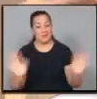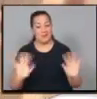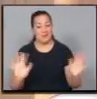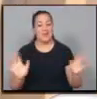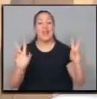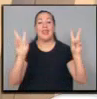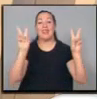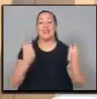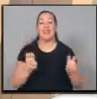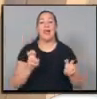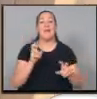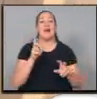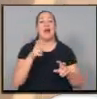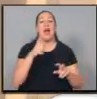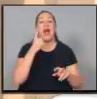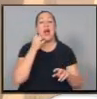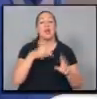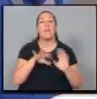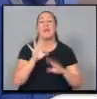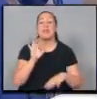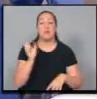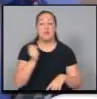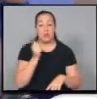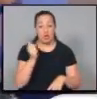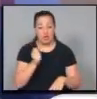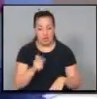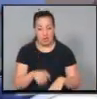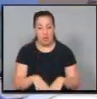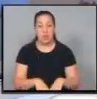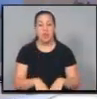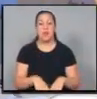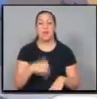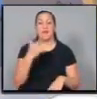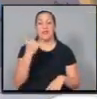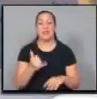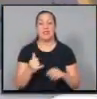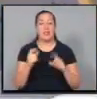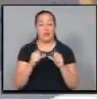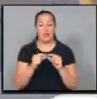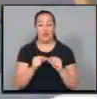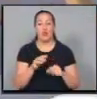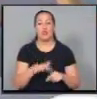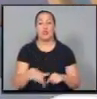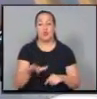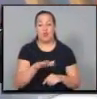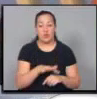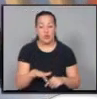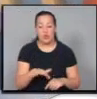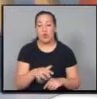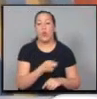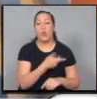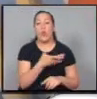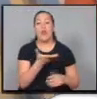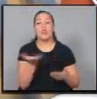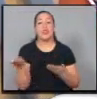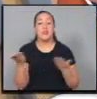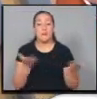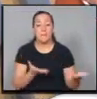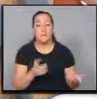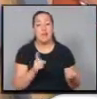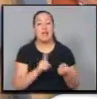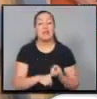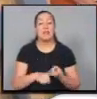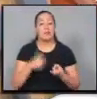algo más importante y más relajado. Tiene fecha, lugar, cantidad de invitados, el casamiento de